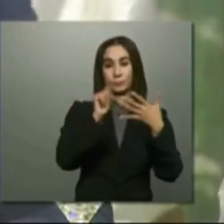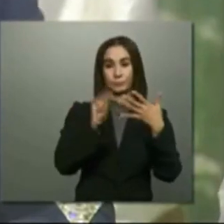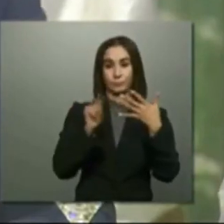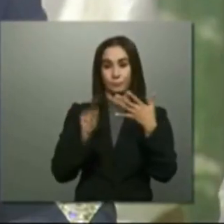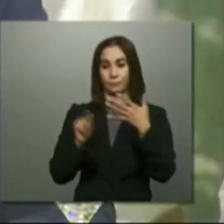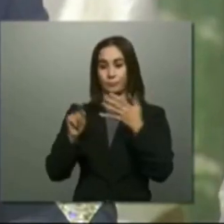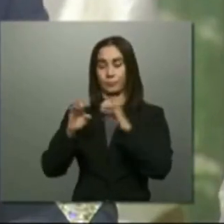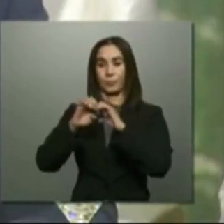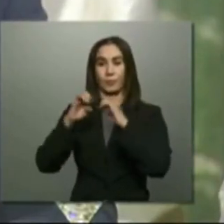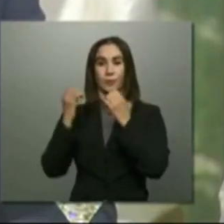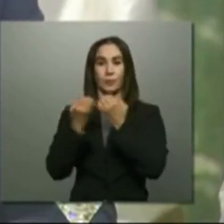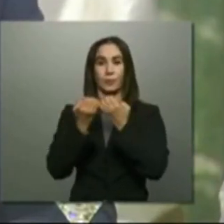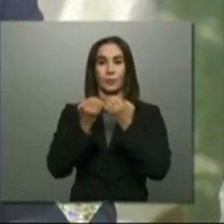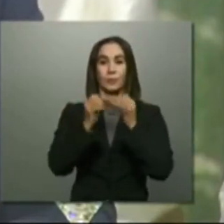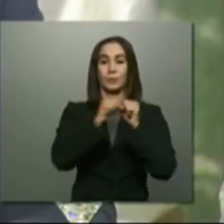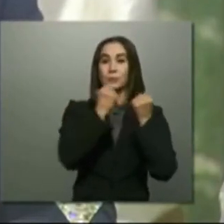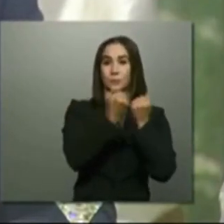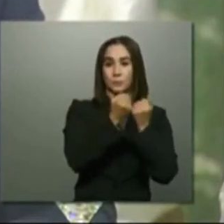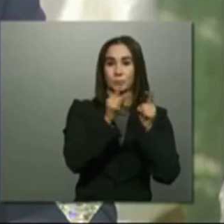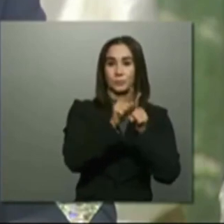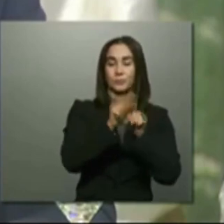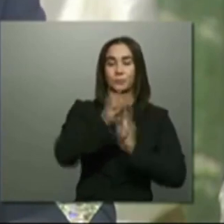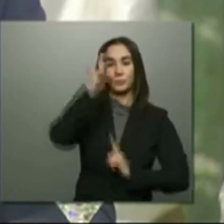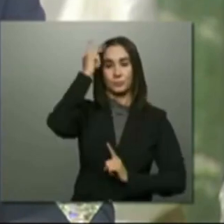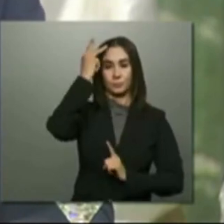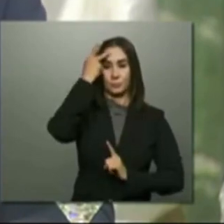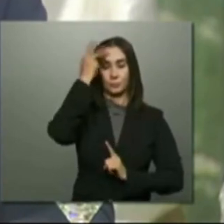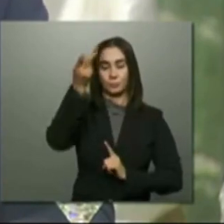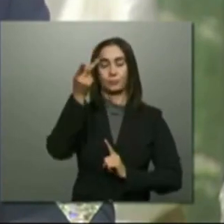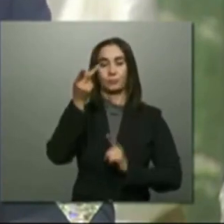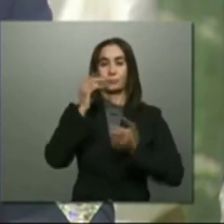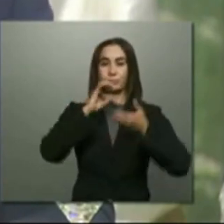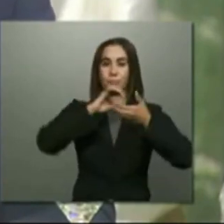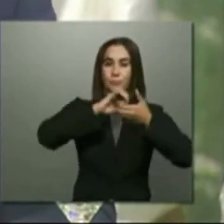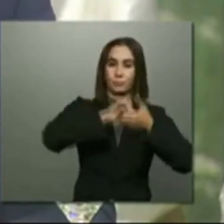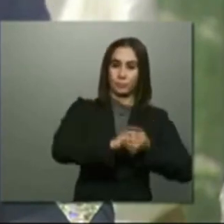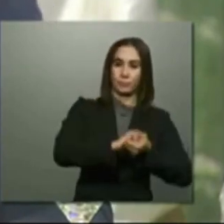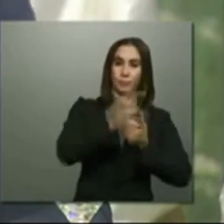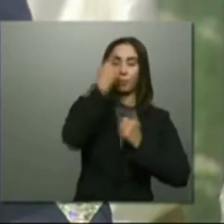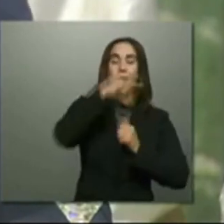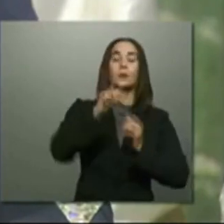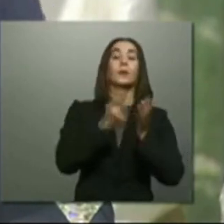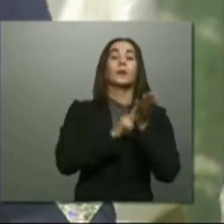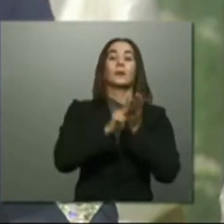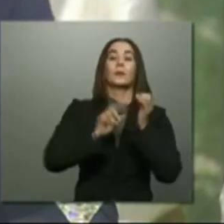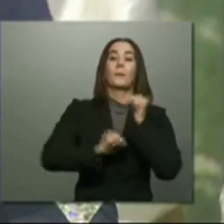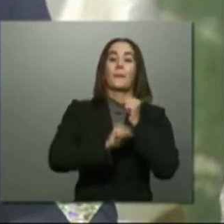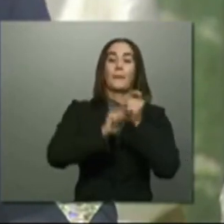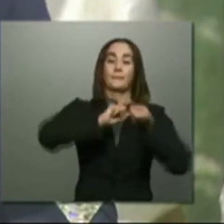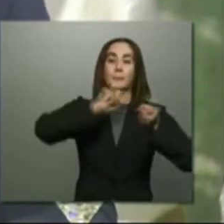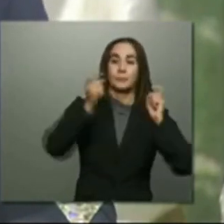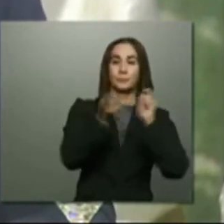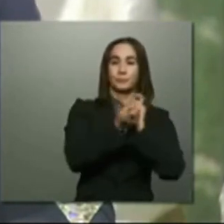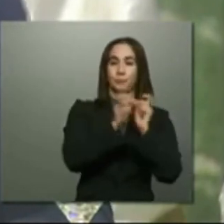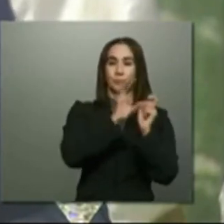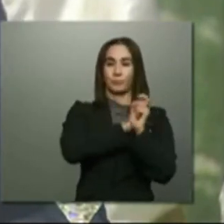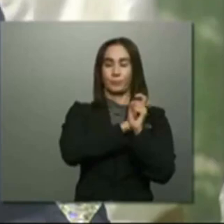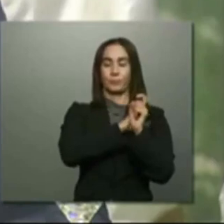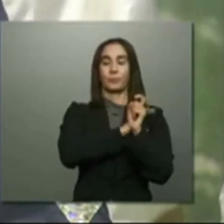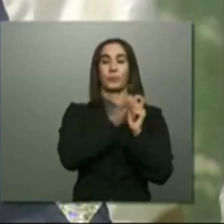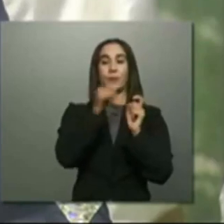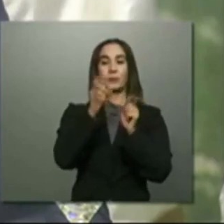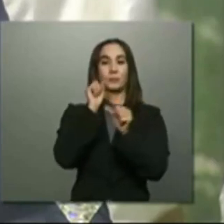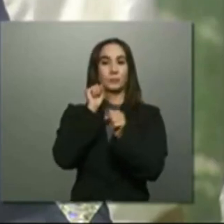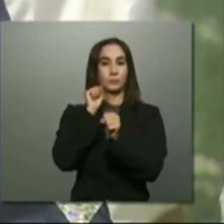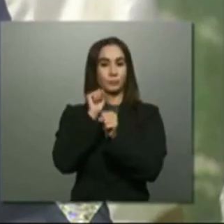discreción que tienen para todo, para los ascensos, a quien se asciende, para el dinero que se gane, llámese